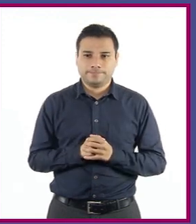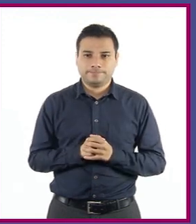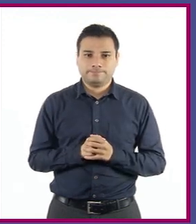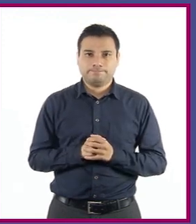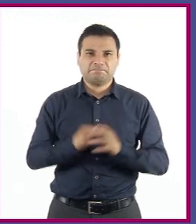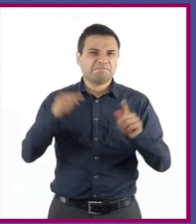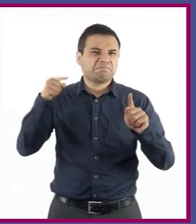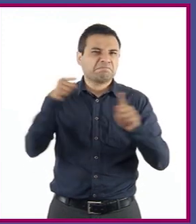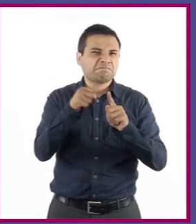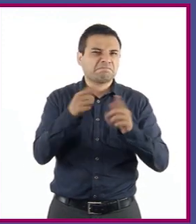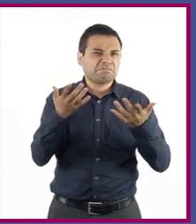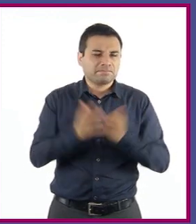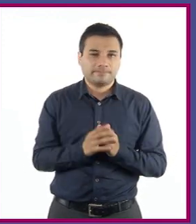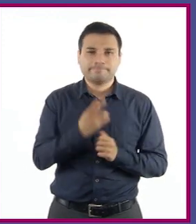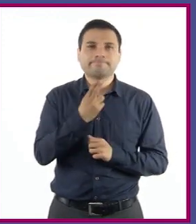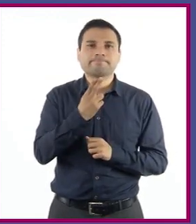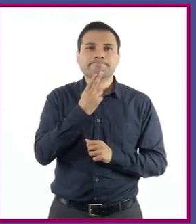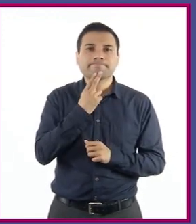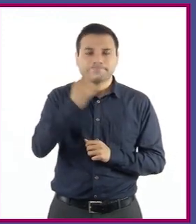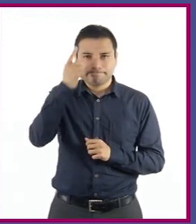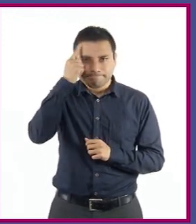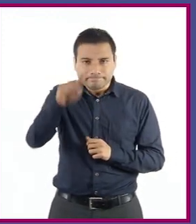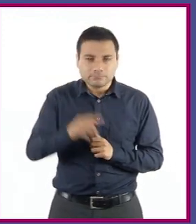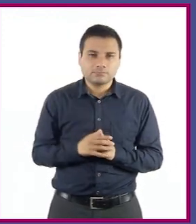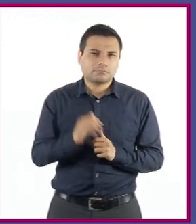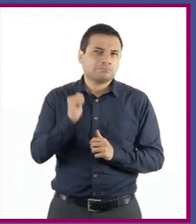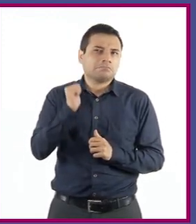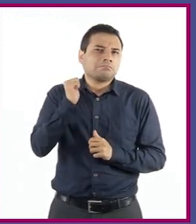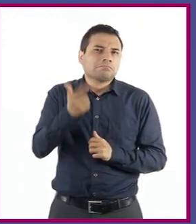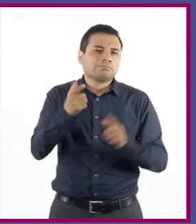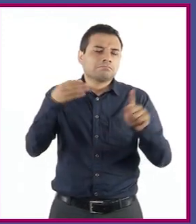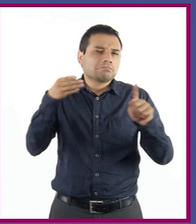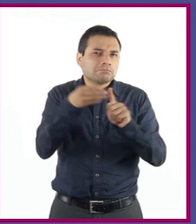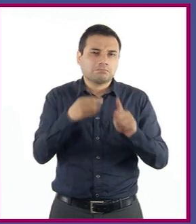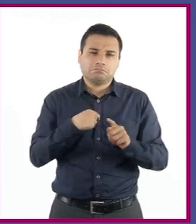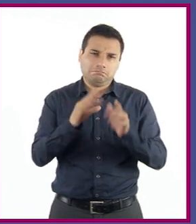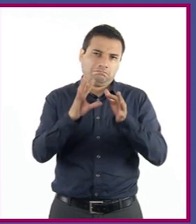Finalidad. Se usa para expresar un propósito o fin.